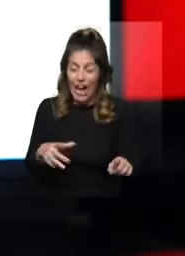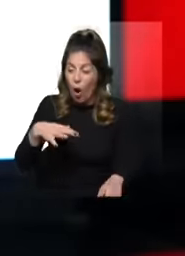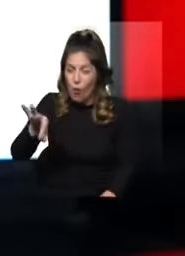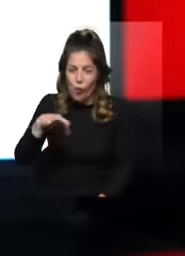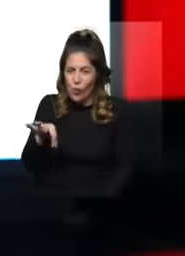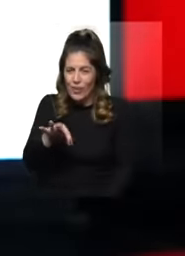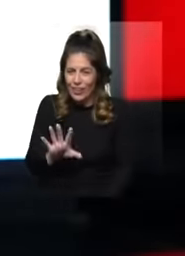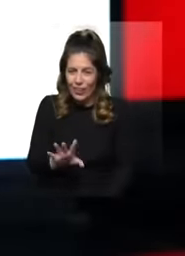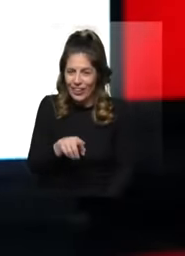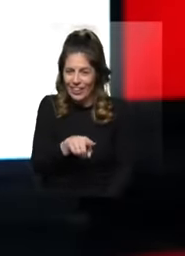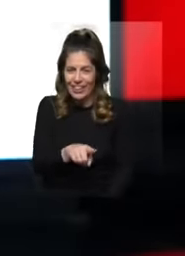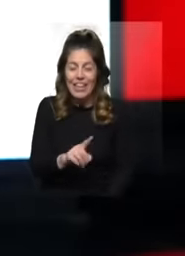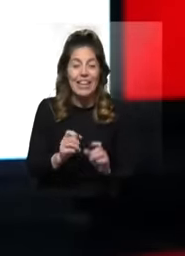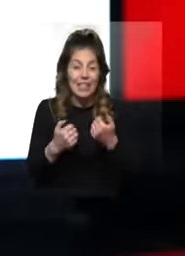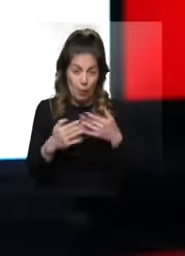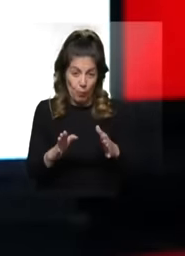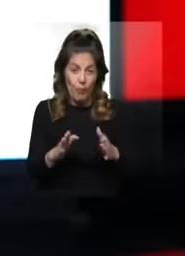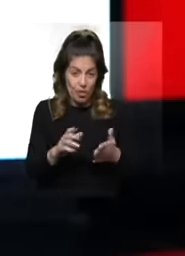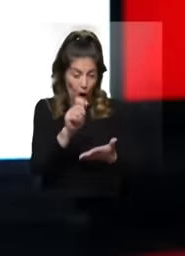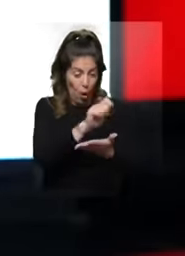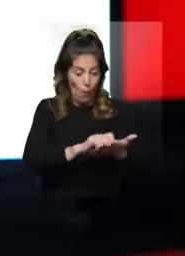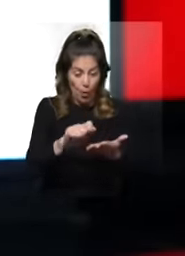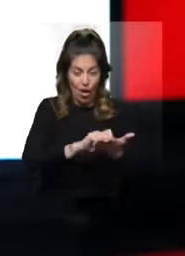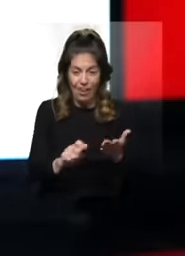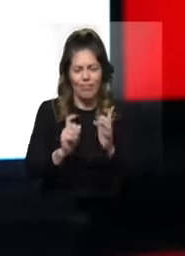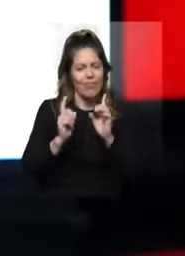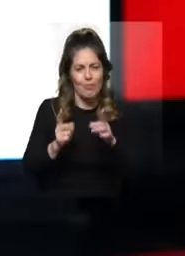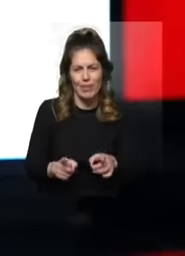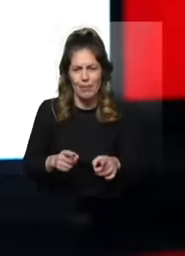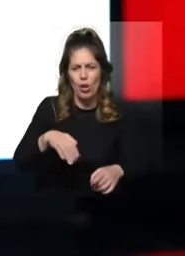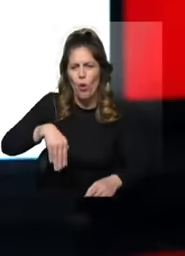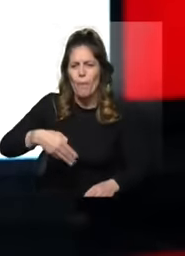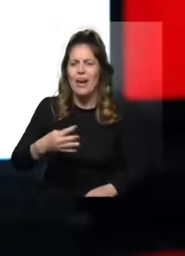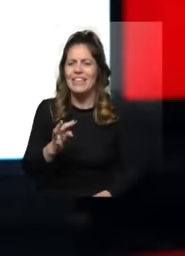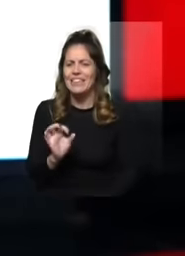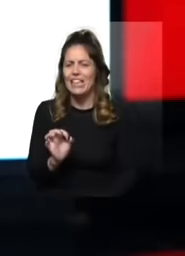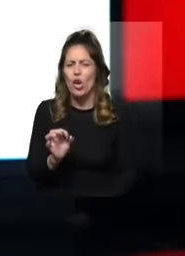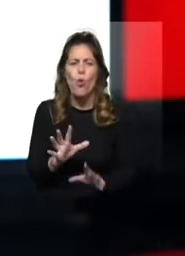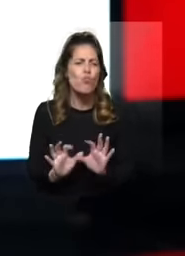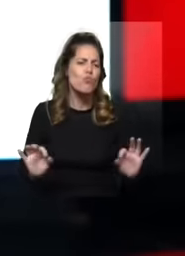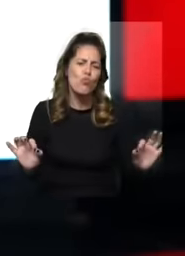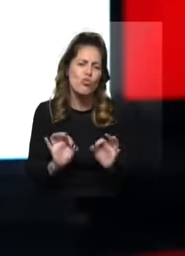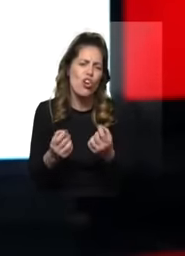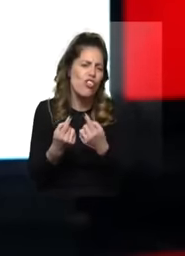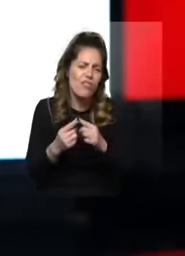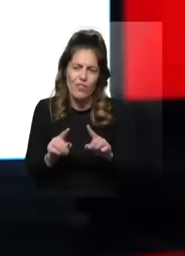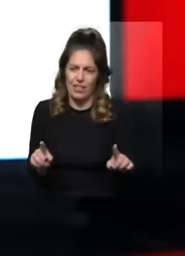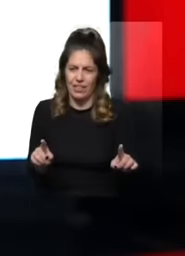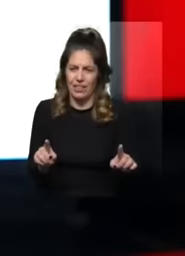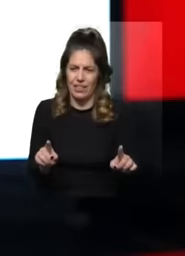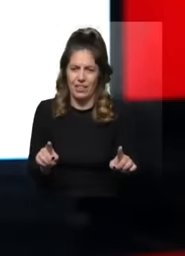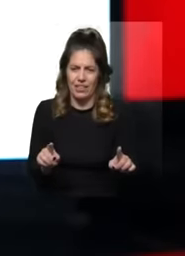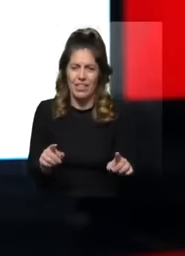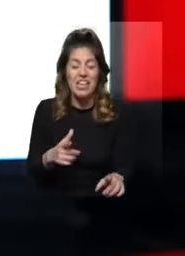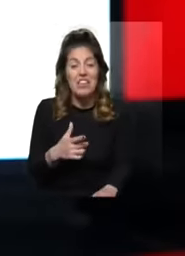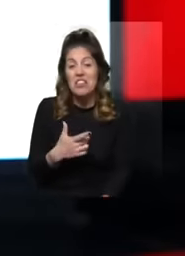Ni que hablar después cuando empezó a componer. Pero Mateo era un músico diferente. Y muy sencillo a